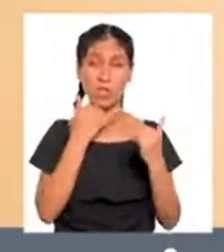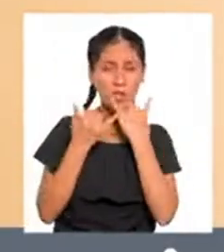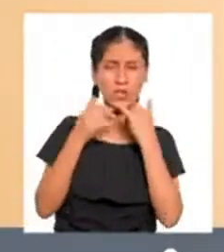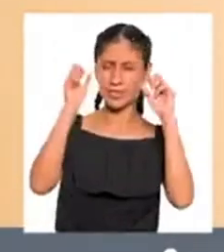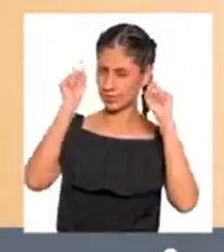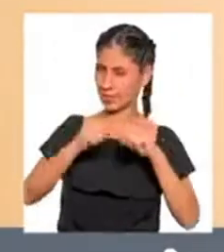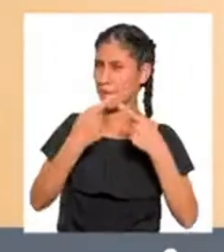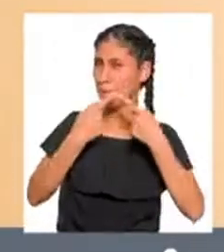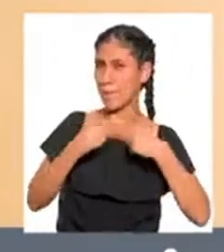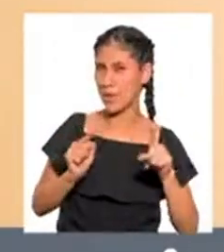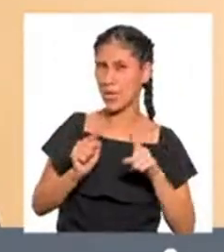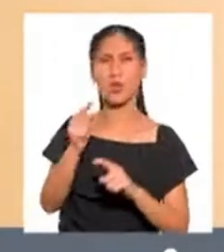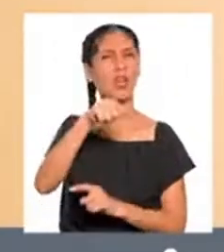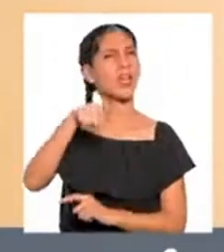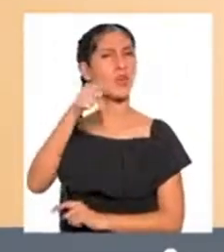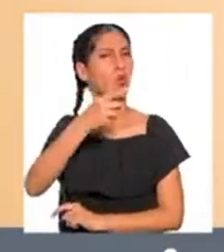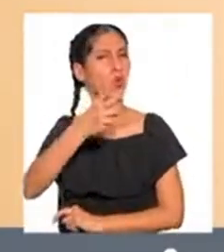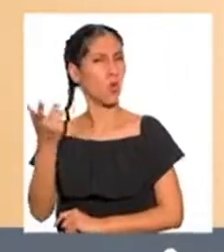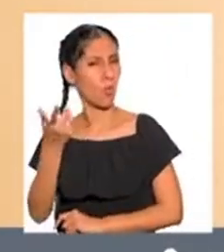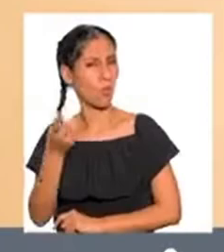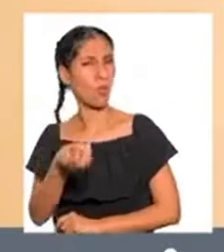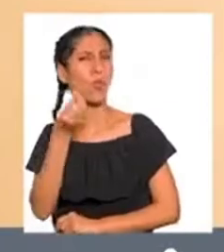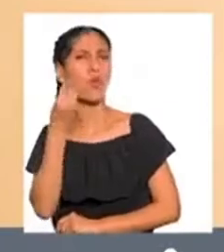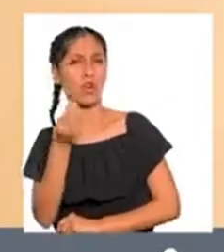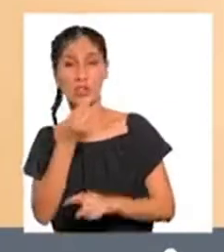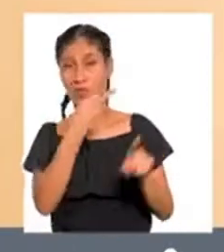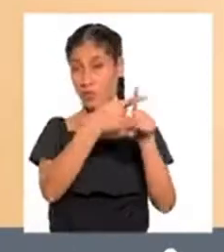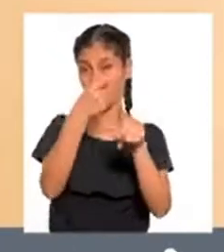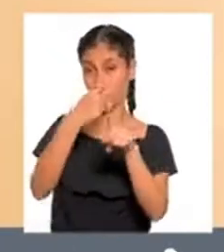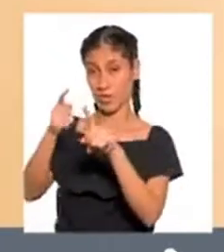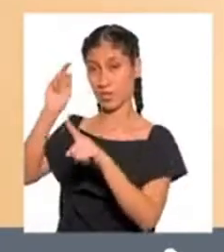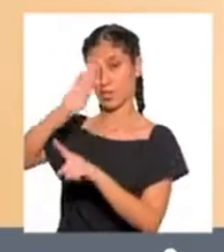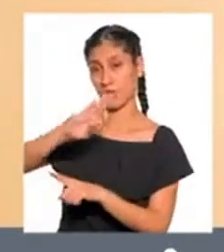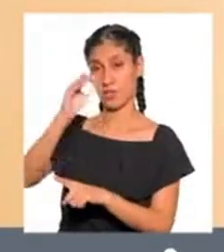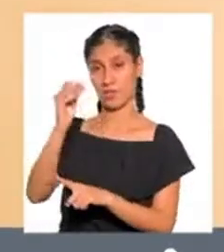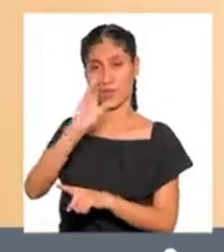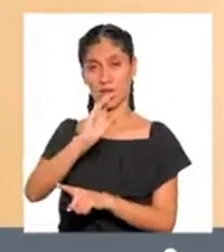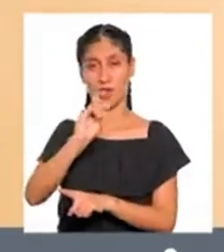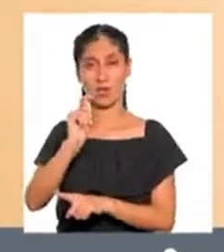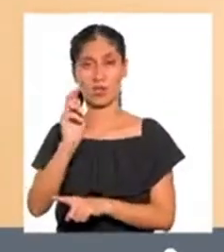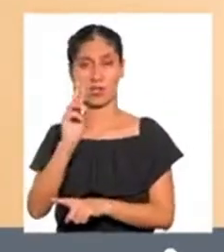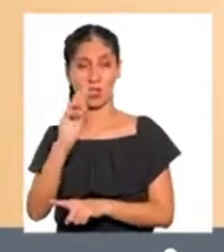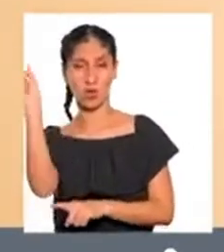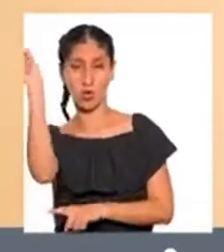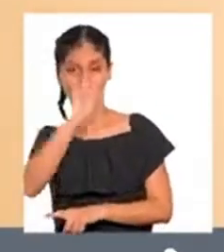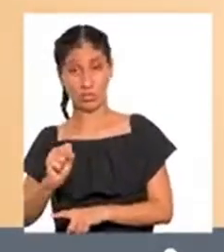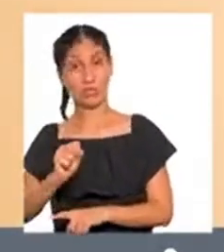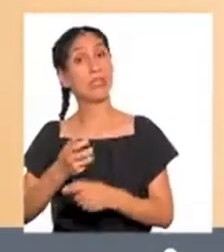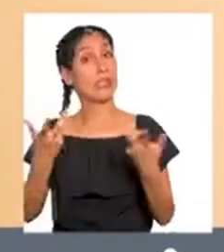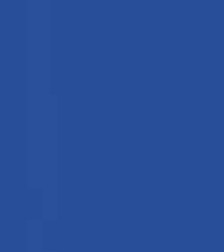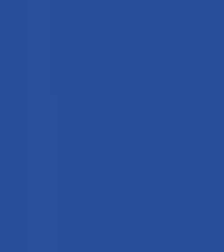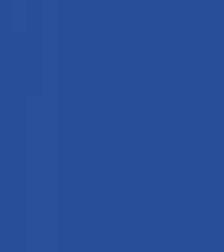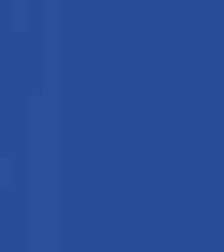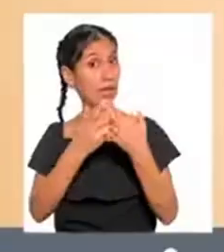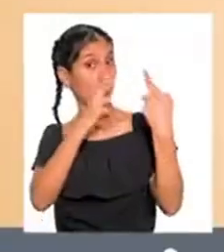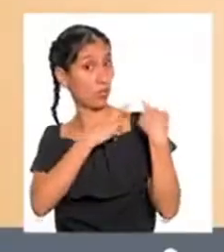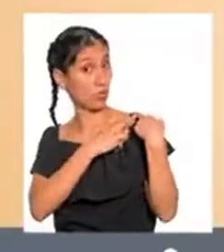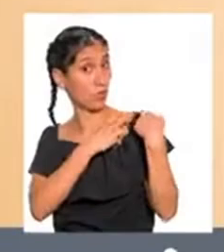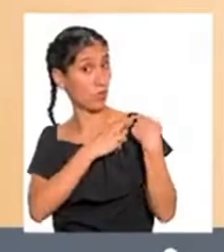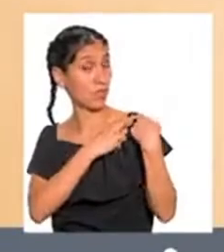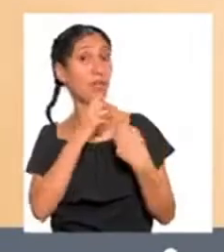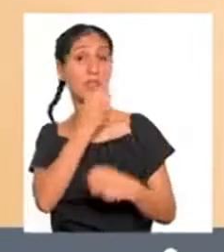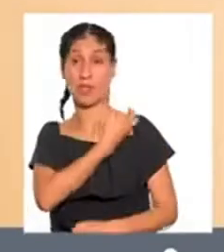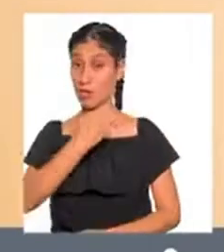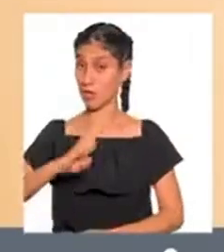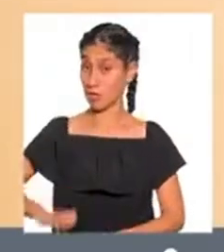sin embargo, ello se debe a distintos factores, tanto de responsabilidad del gobierno como de la población. Lo